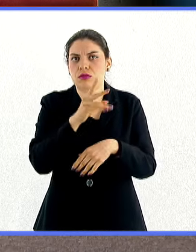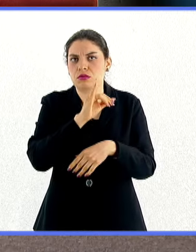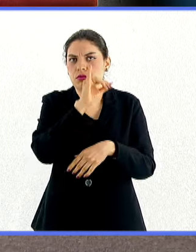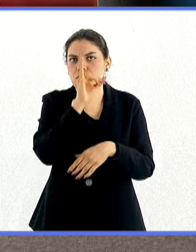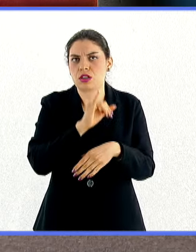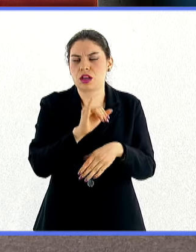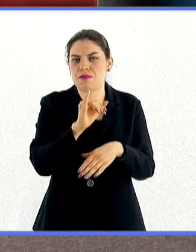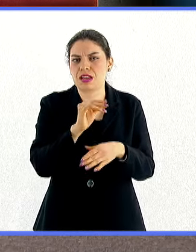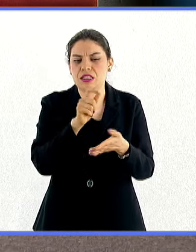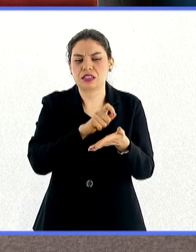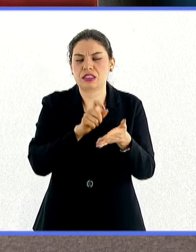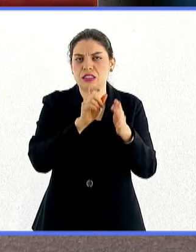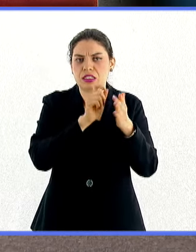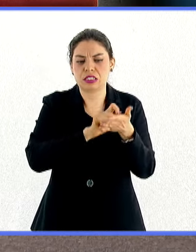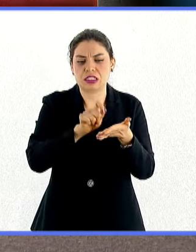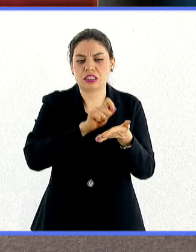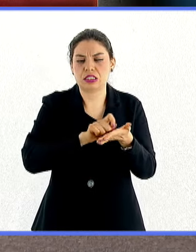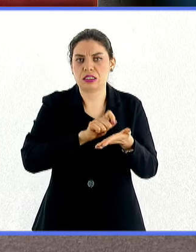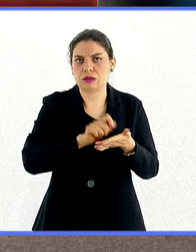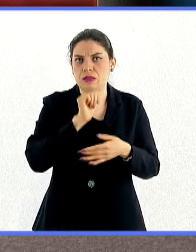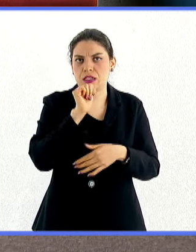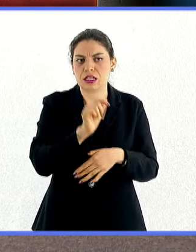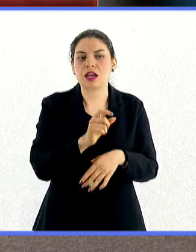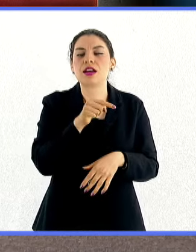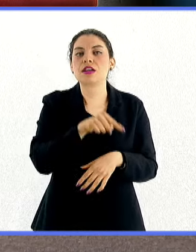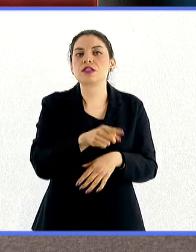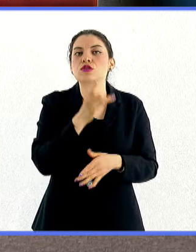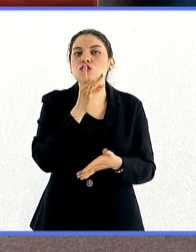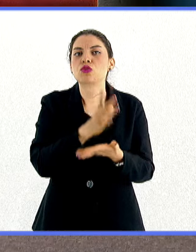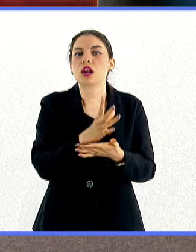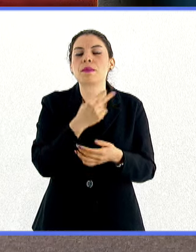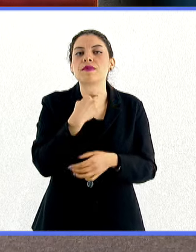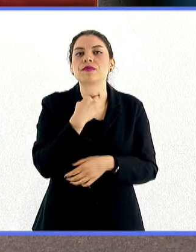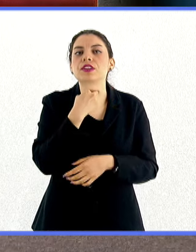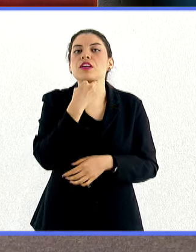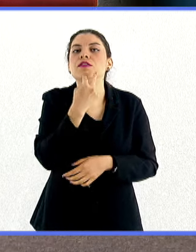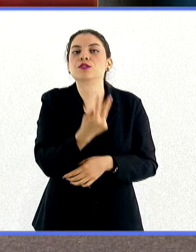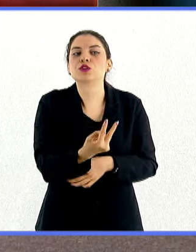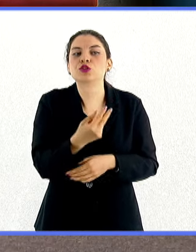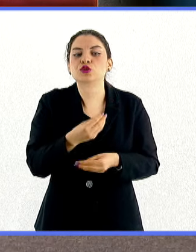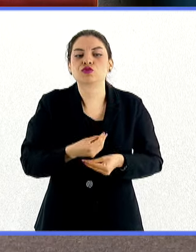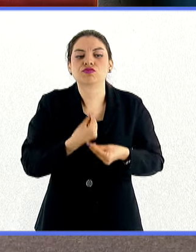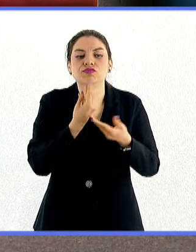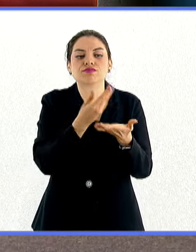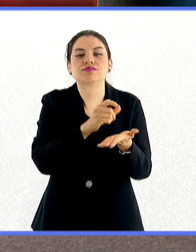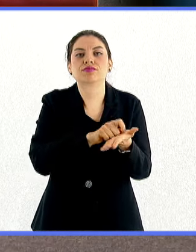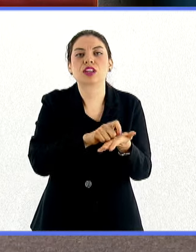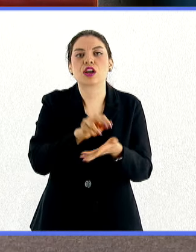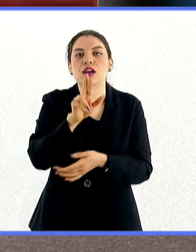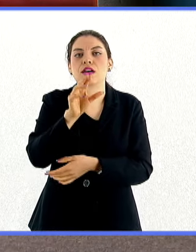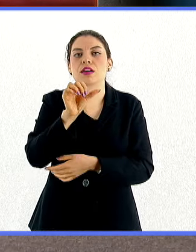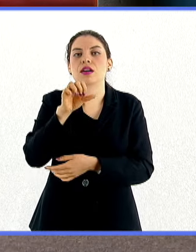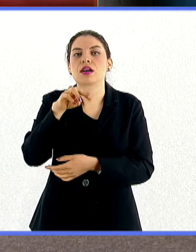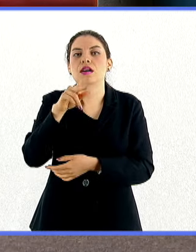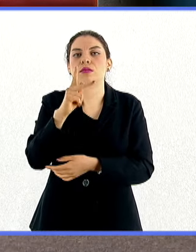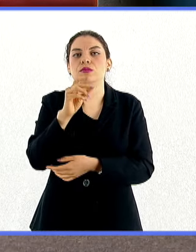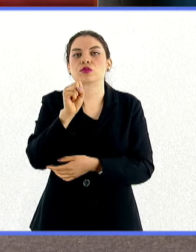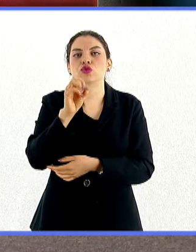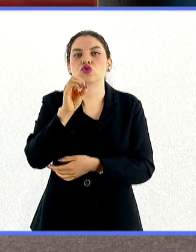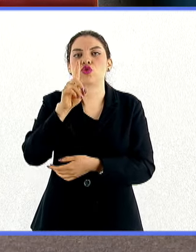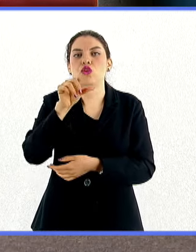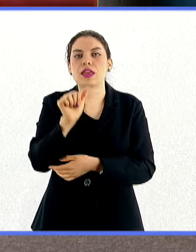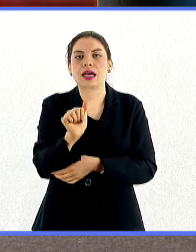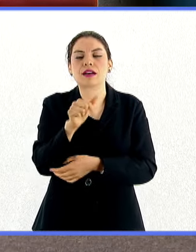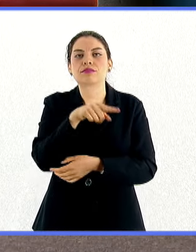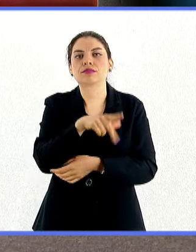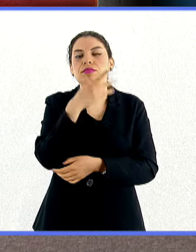Él recitaba y transmitía la voz de todos. Él era rapsoda y rapsoda significa tejedor, tejía las voces